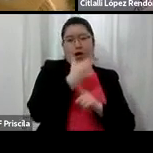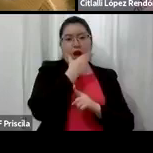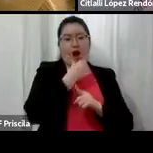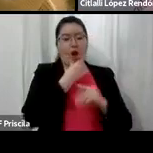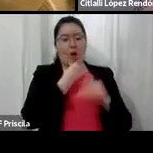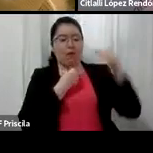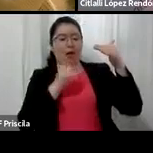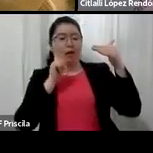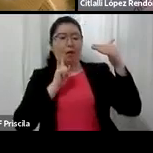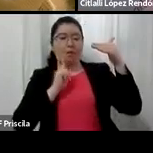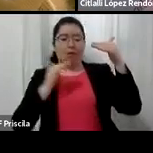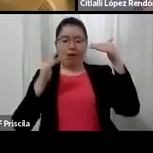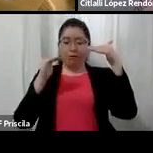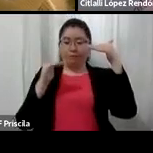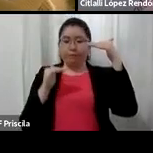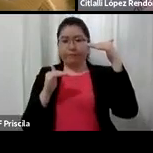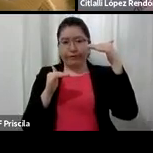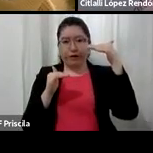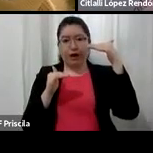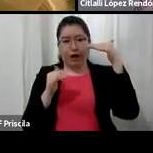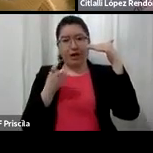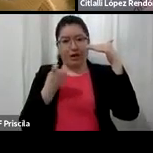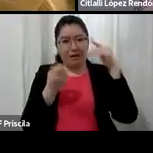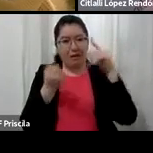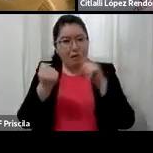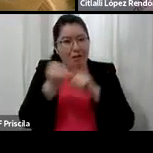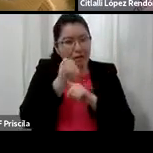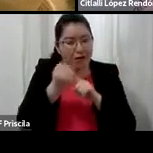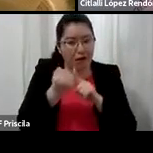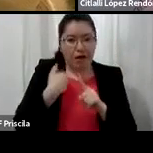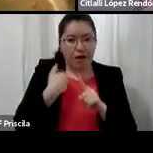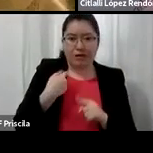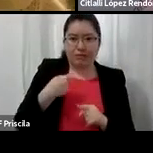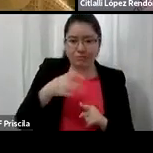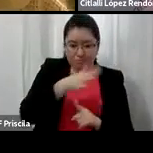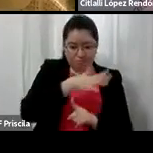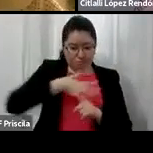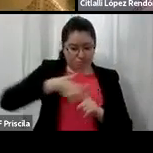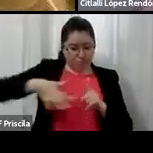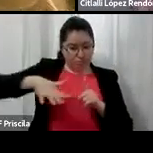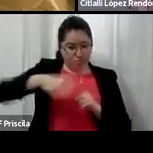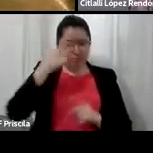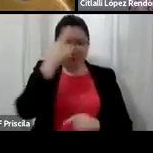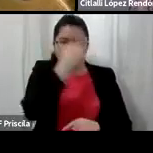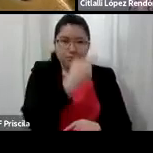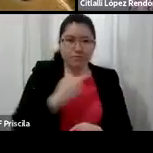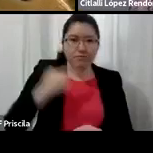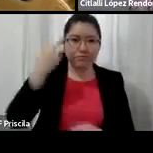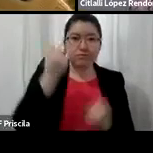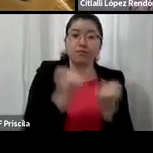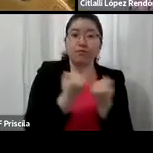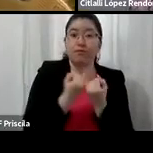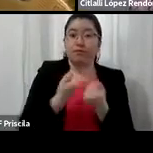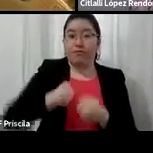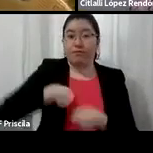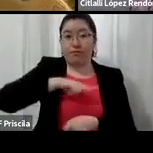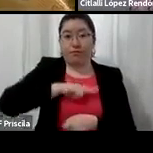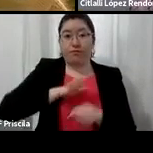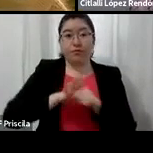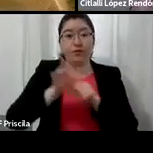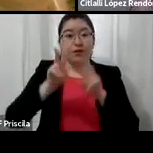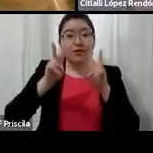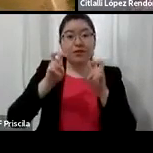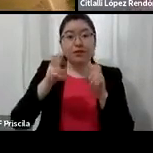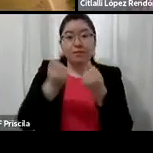está sucediendo, en qué ámbito se da, pero siempre nos lleva a un concepto del sistema social y político en el que vivimos. De